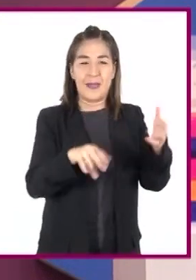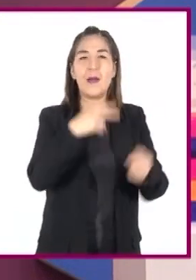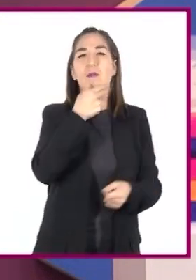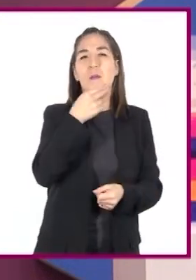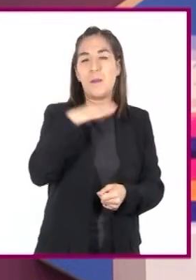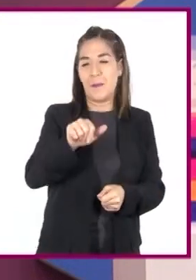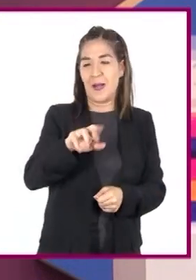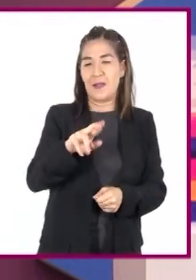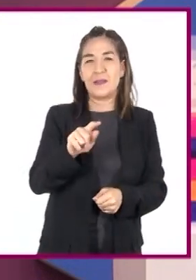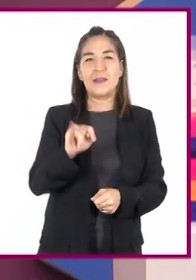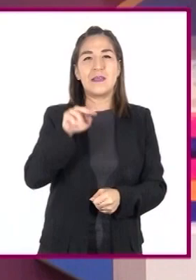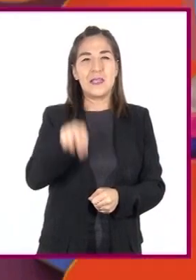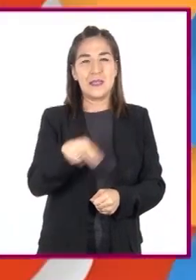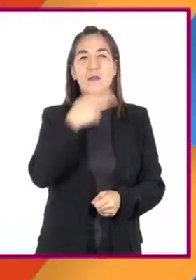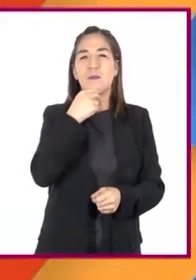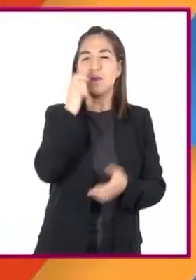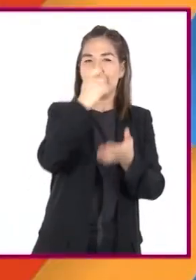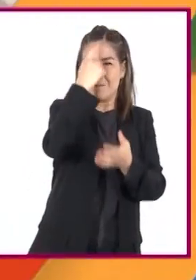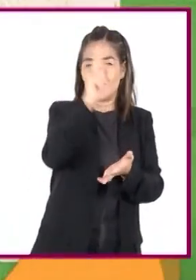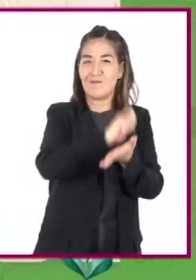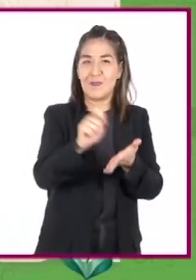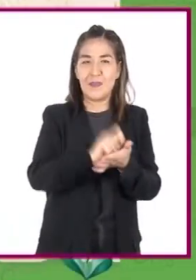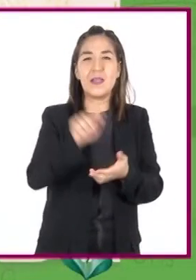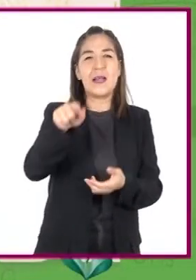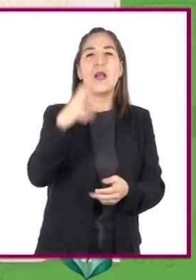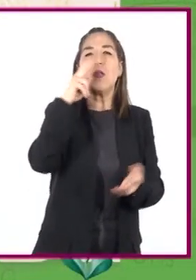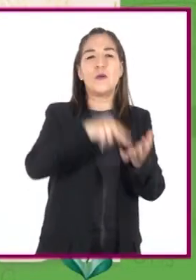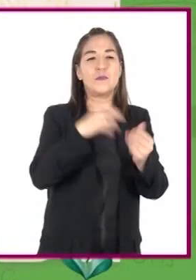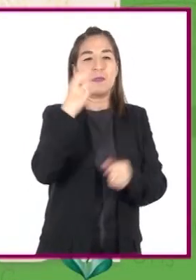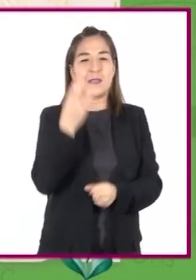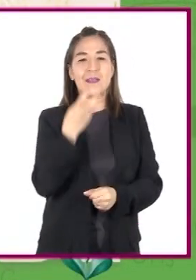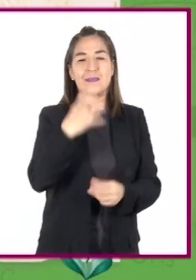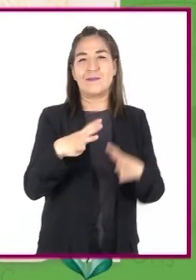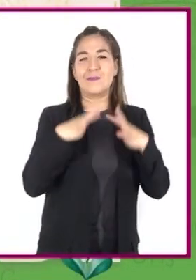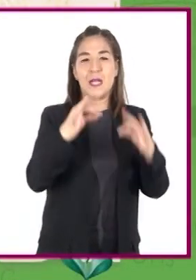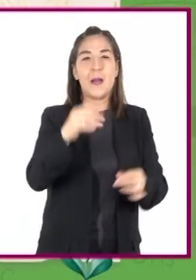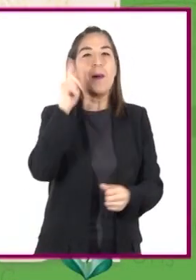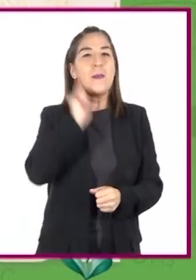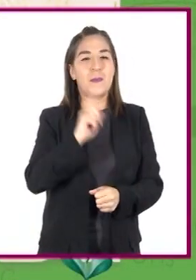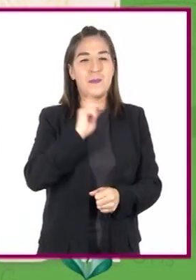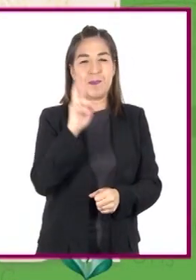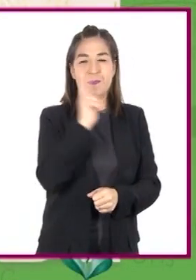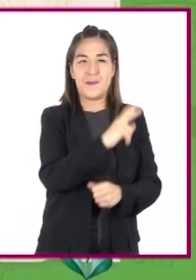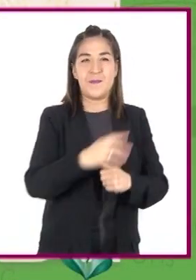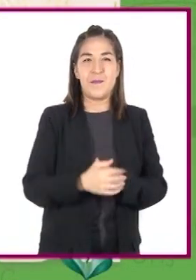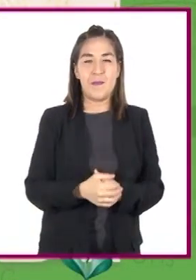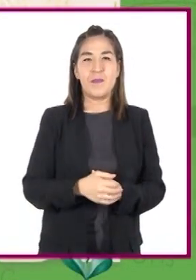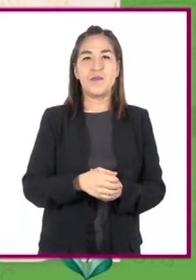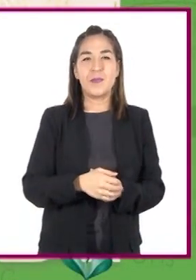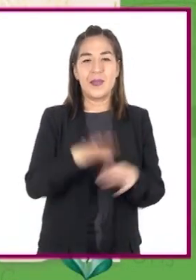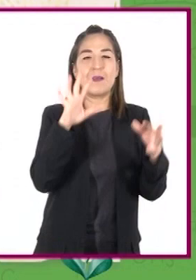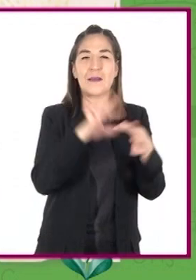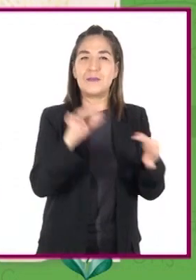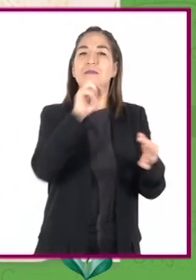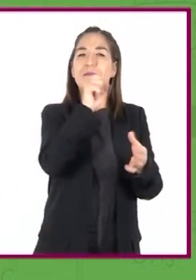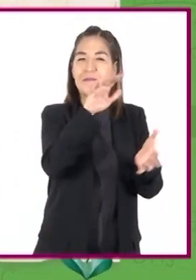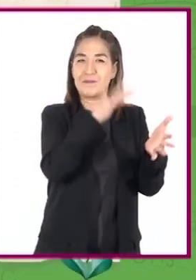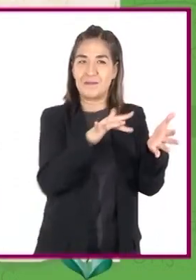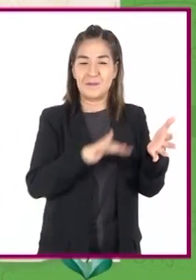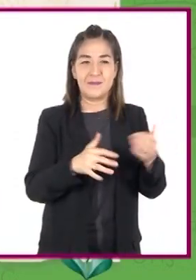Bonfil Olivera del año 2003 titulada La vida eterna de Henrietta Lacks. Así que veámosla y